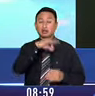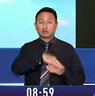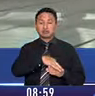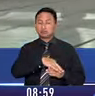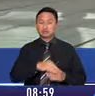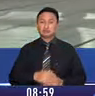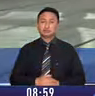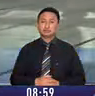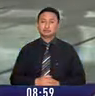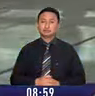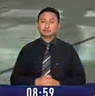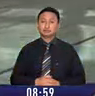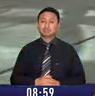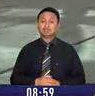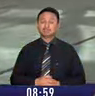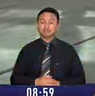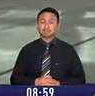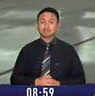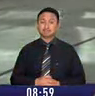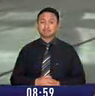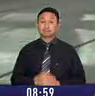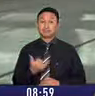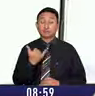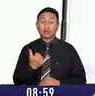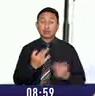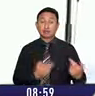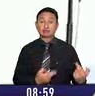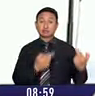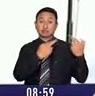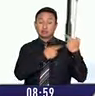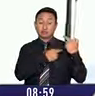voto. Así es, de todos depende el inicio